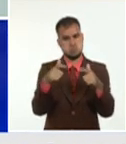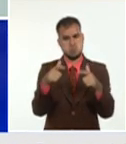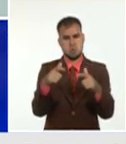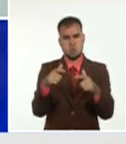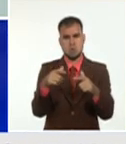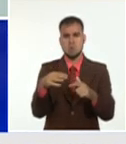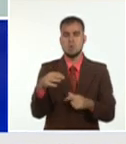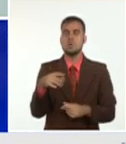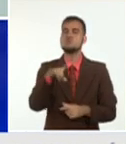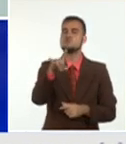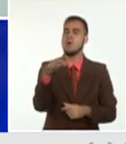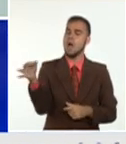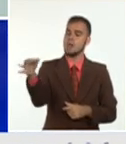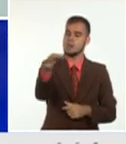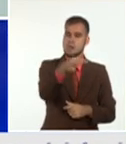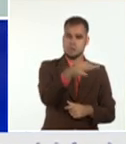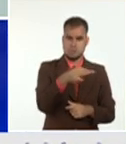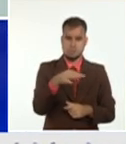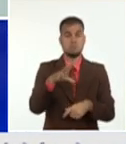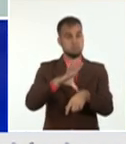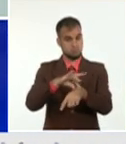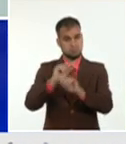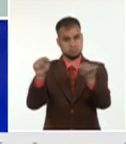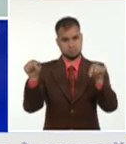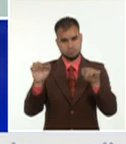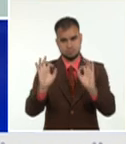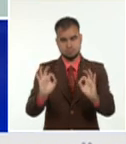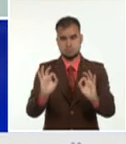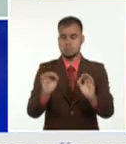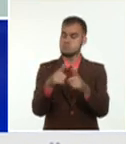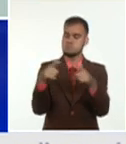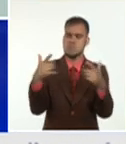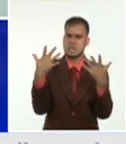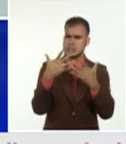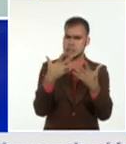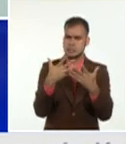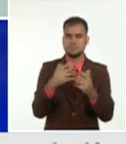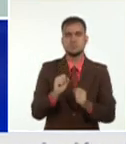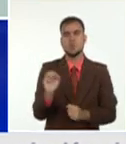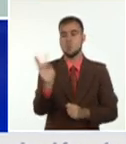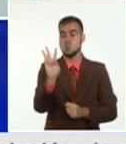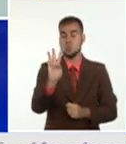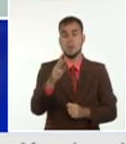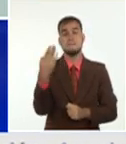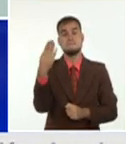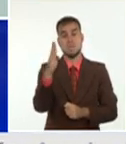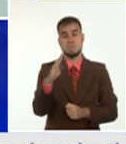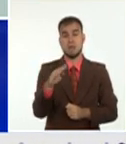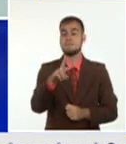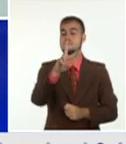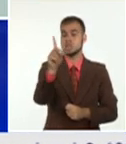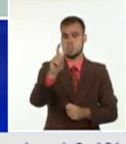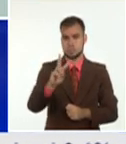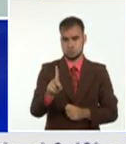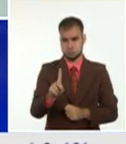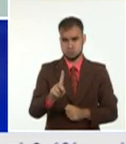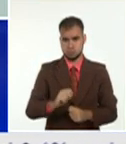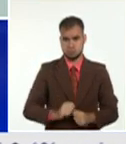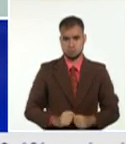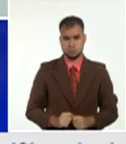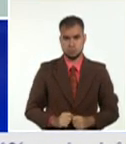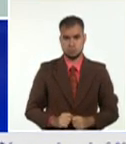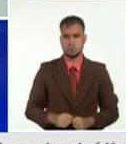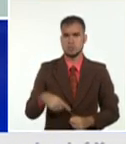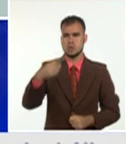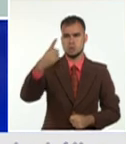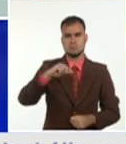11 municipios. Las cifras mayores ayer en Güines y Batabanó con 21 cada uno, San José de